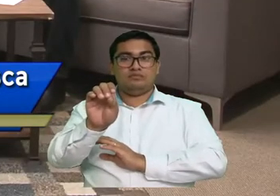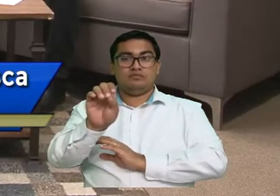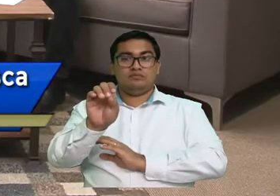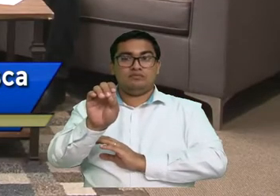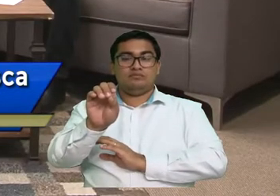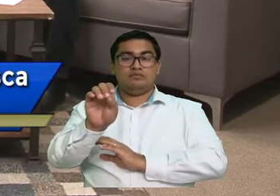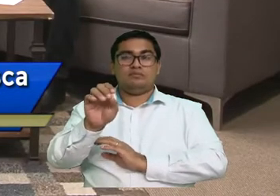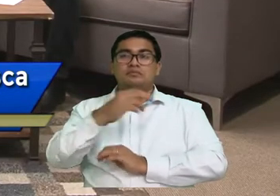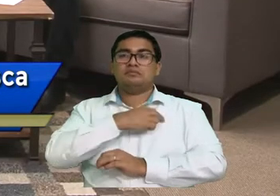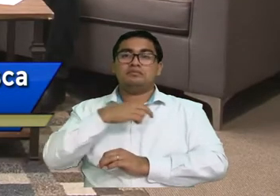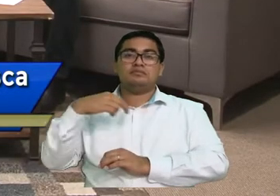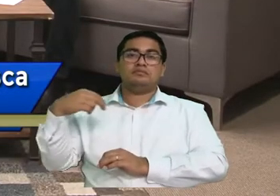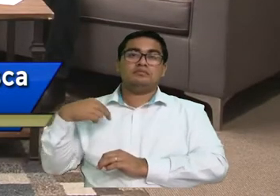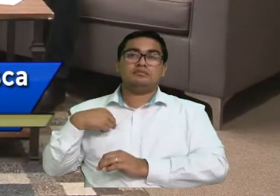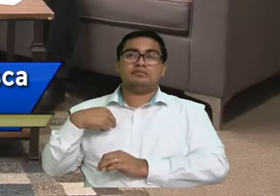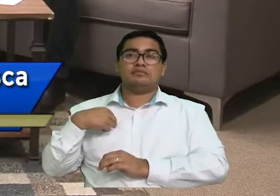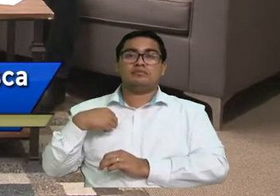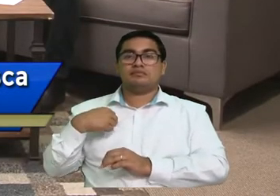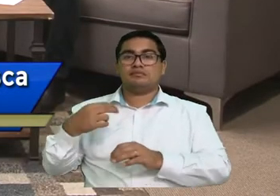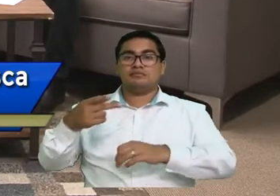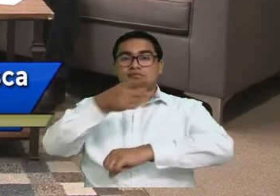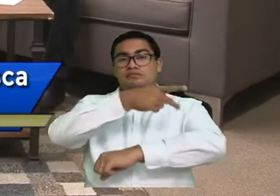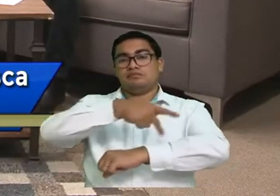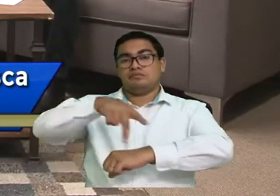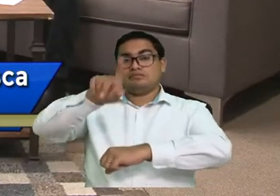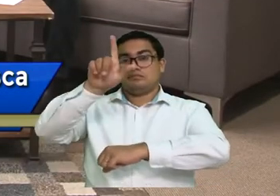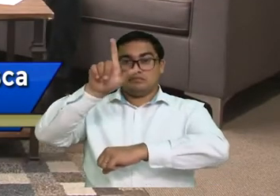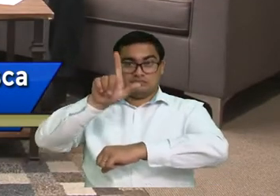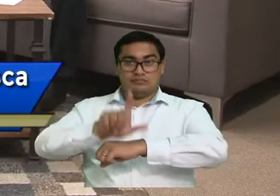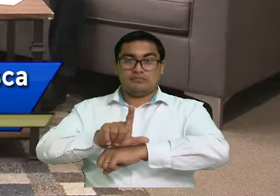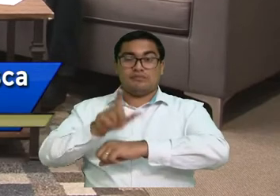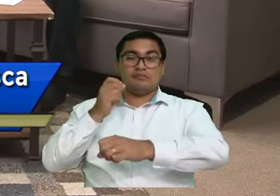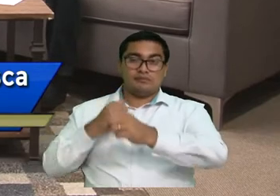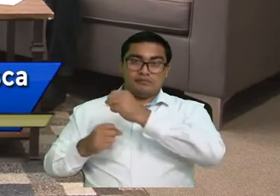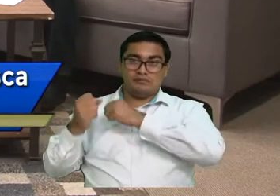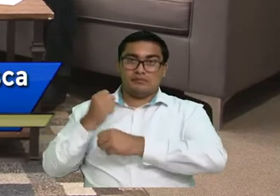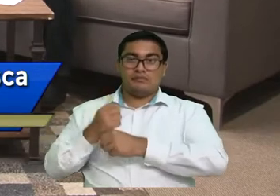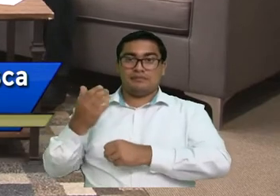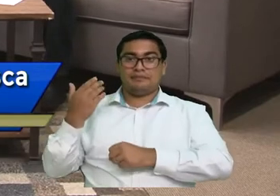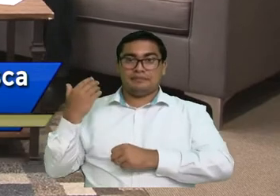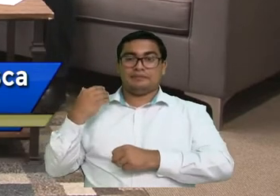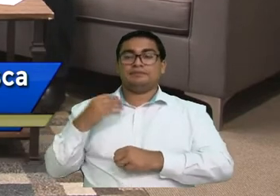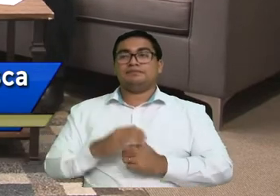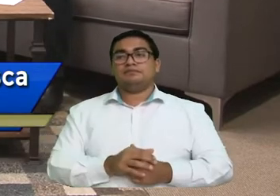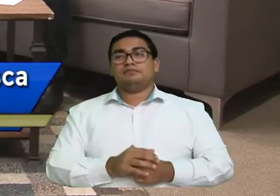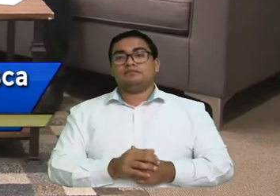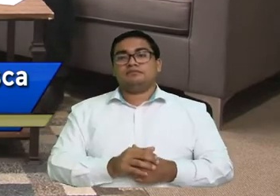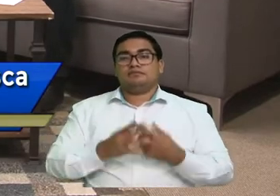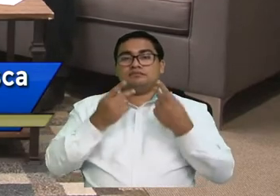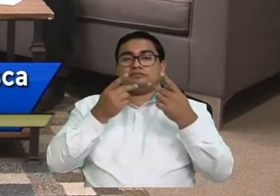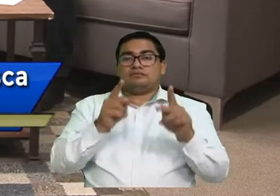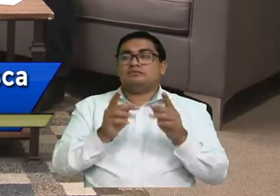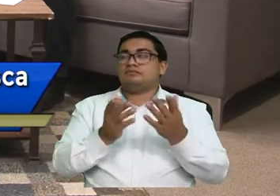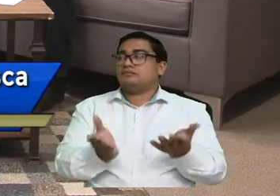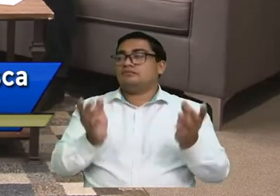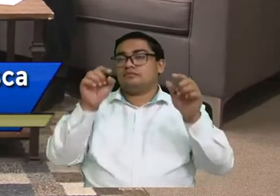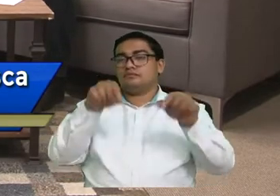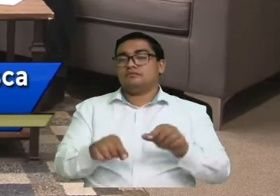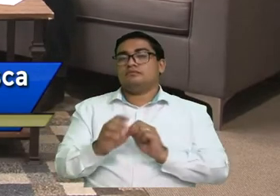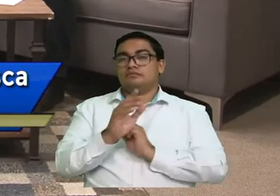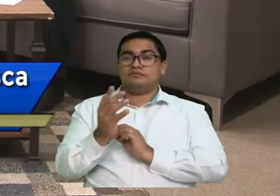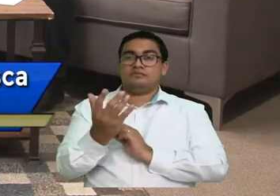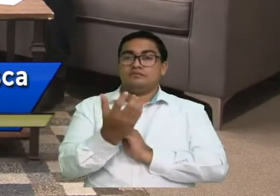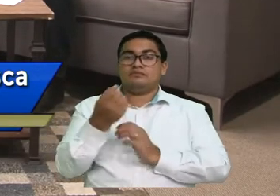que hicimos nosotros en Laguna de Perla, que inauguramos el año pasado. Sí, sí. Pero que ahora todo este esfuerzo es